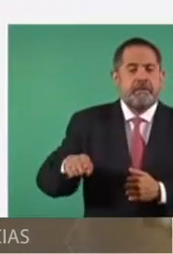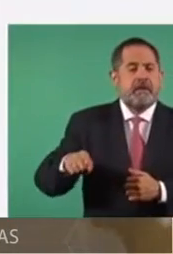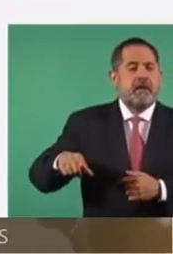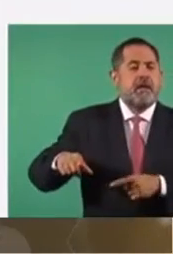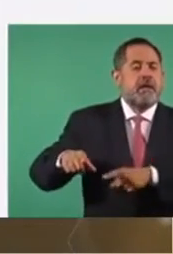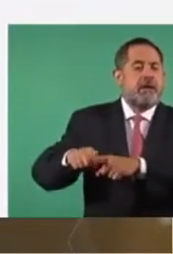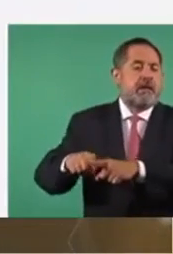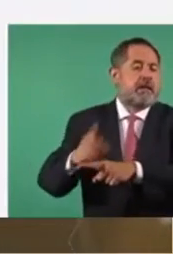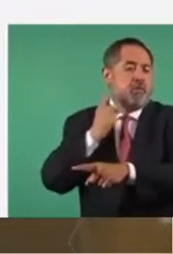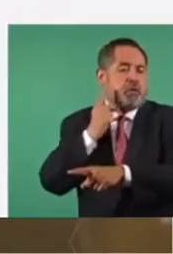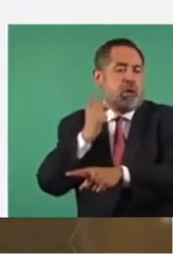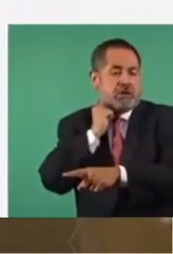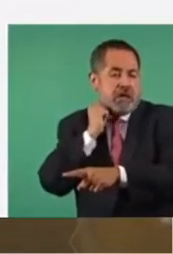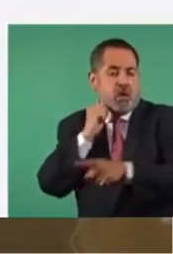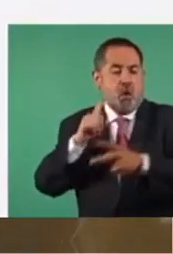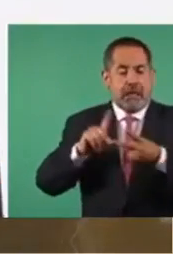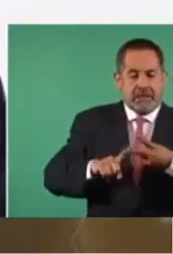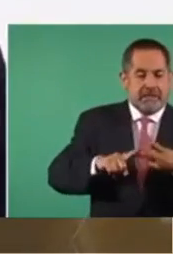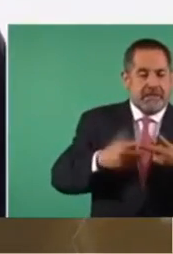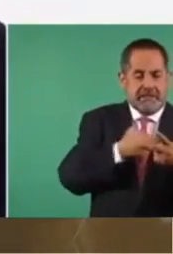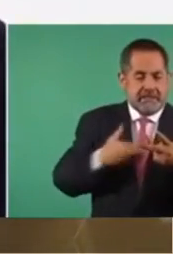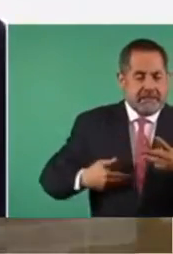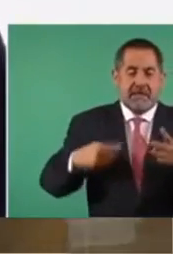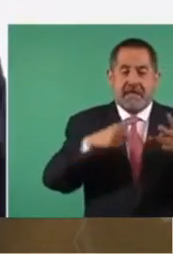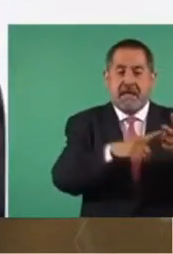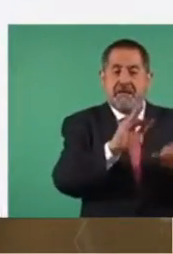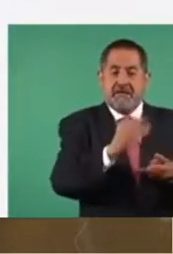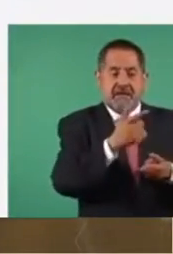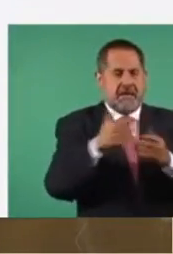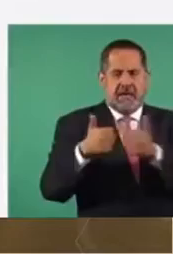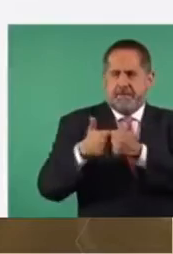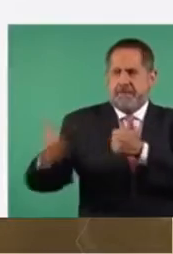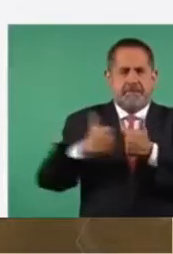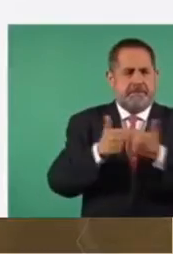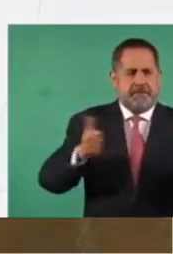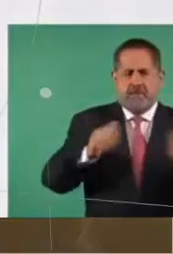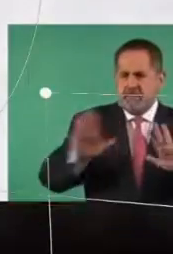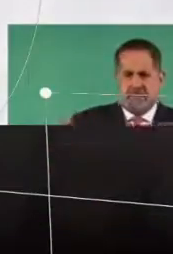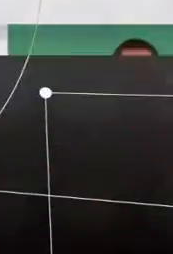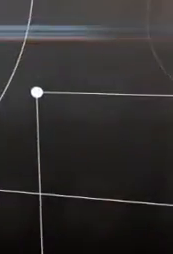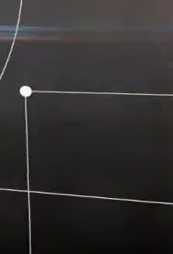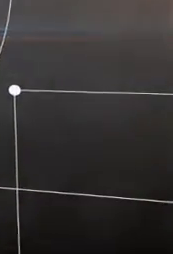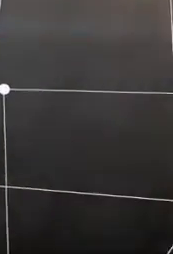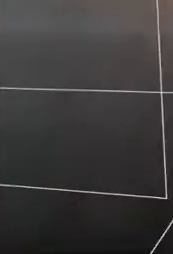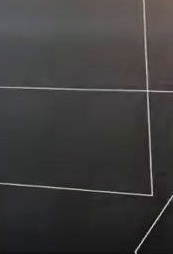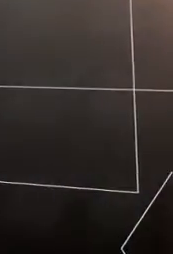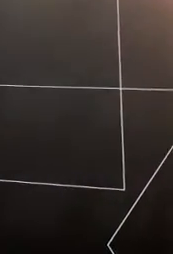de noticias de TV Libertad con imágenes de Ulises Vergara, Héctor Almaguer.